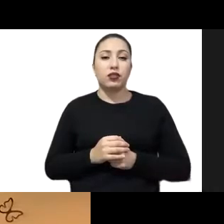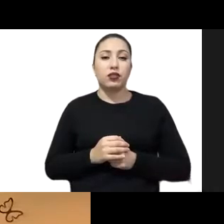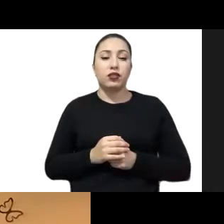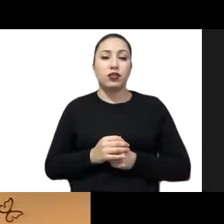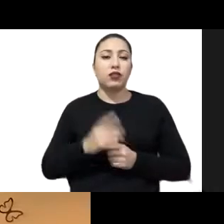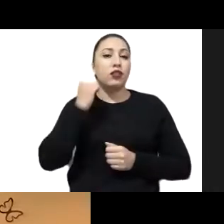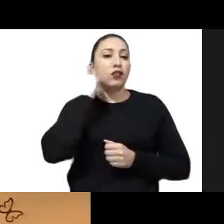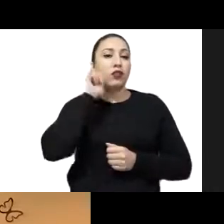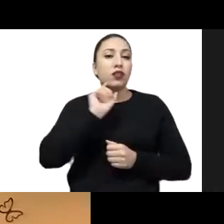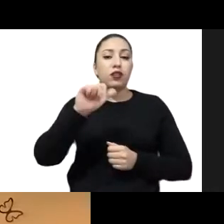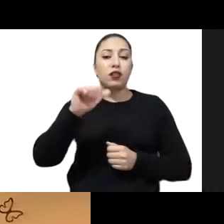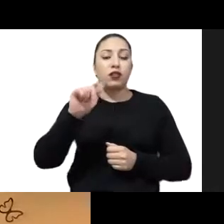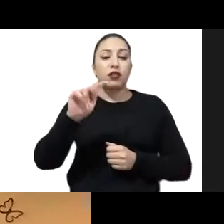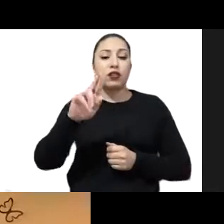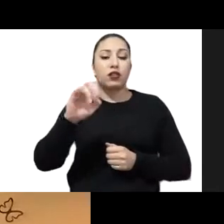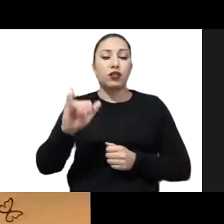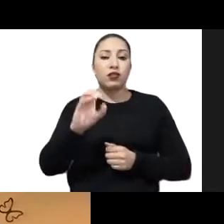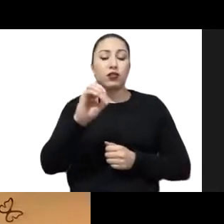Diputada Ana Cristina Hernández Trejo.